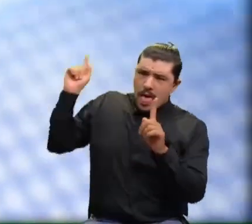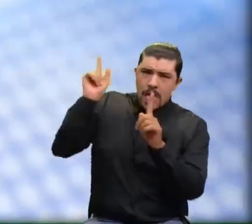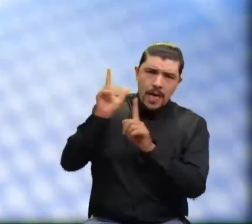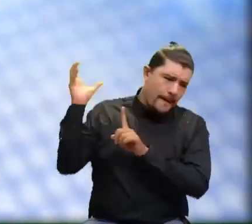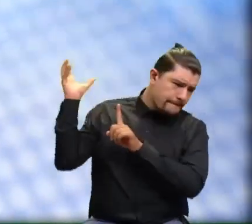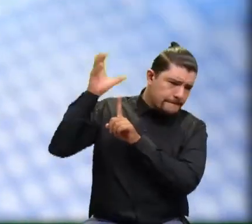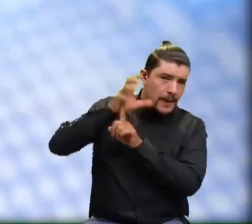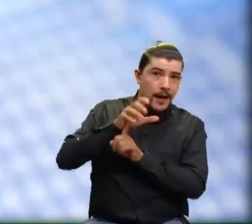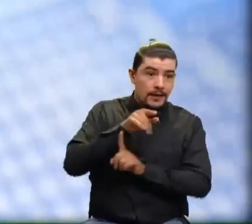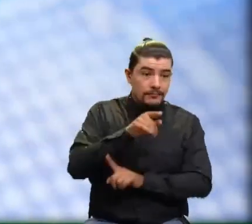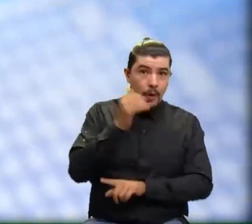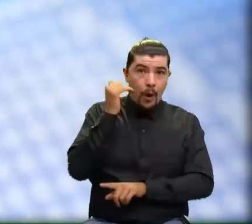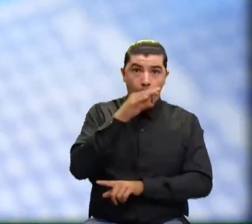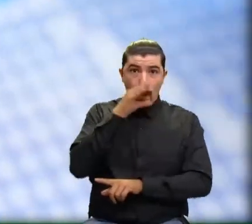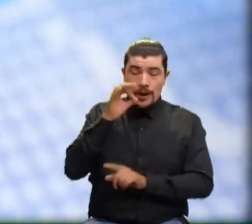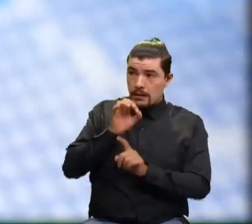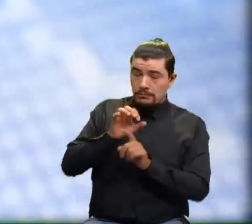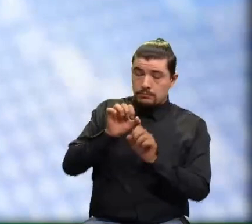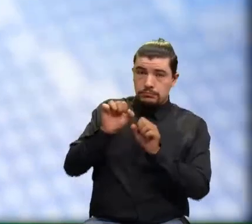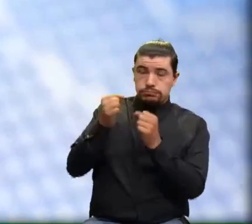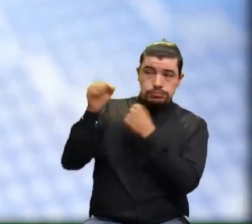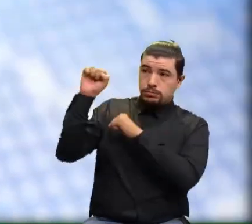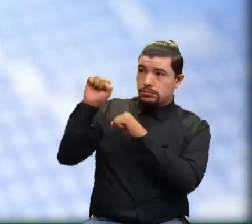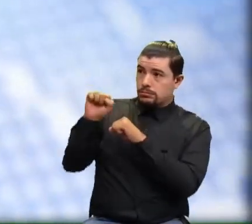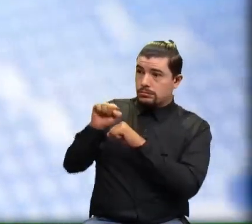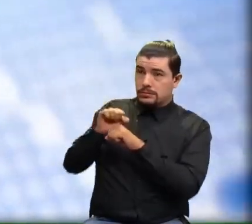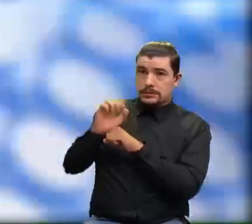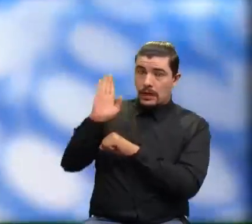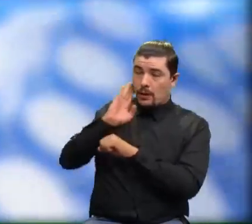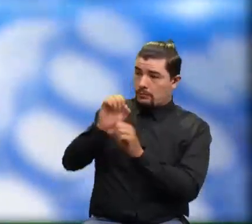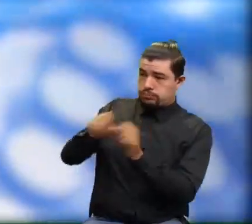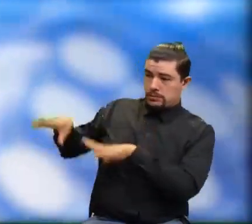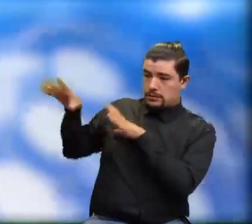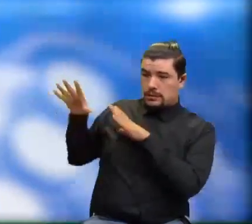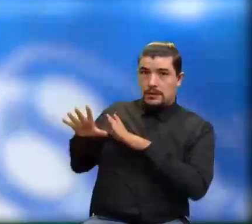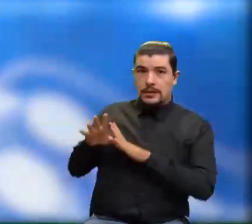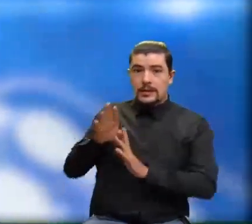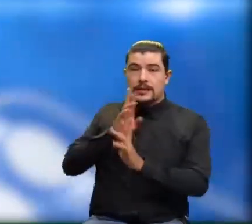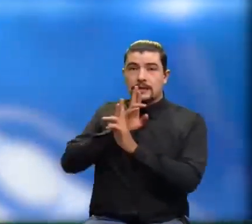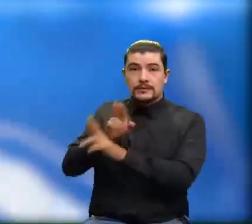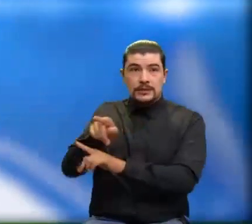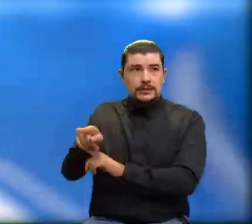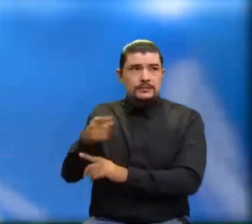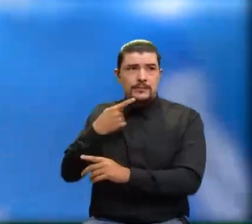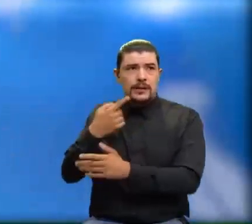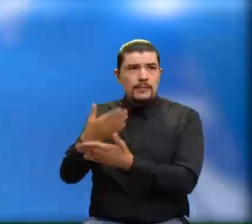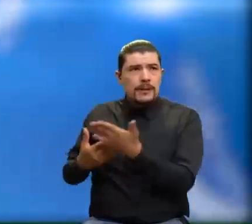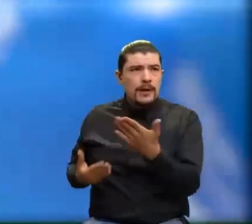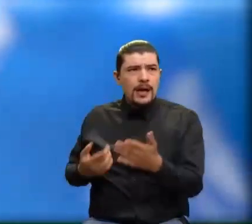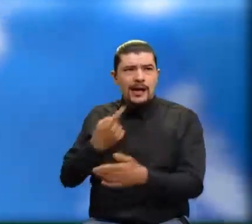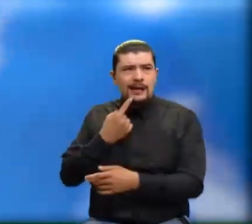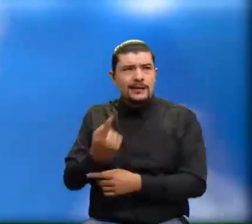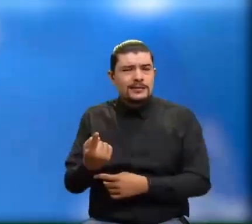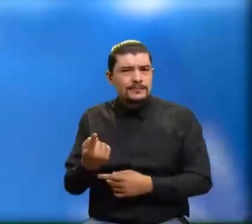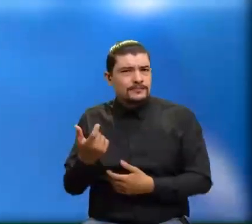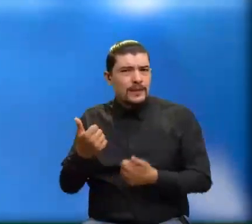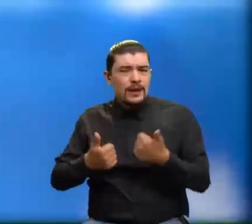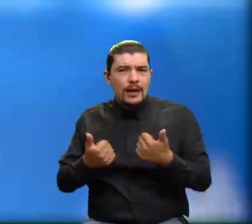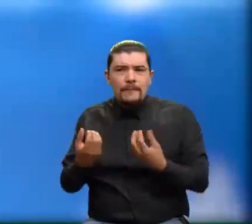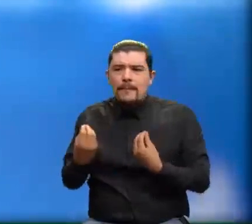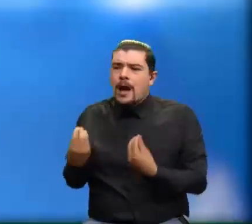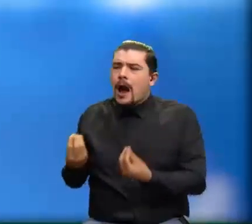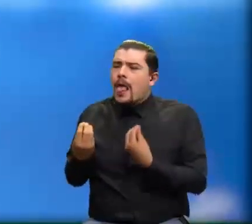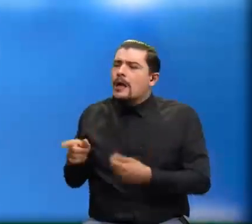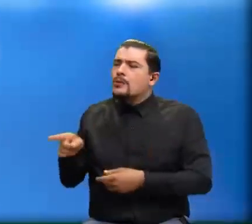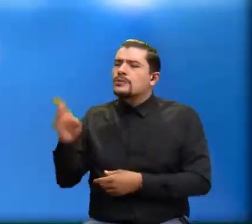asusta al delincuente, quien se da la vuelta, tira el celular y le responde a la joven con un argumento poco válido, ¿para qué lo